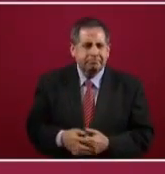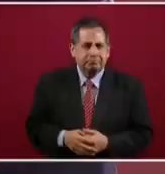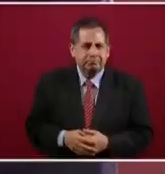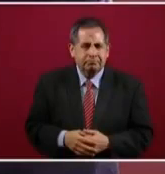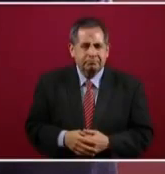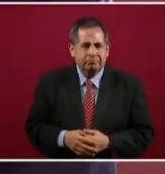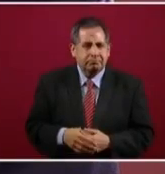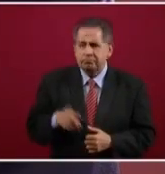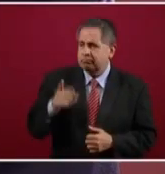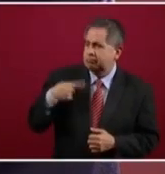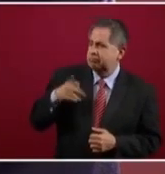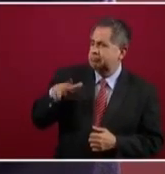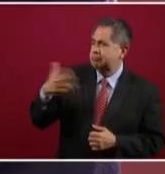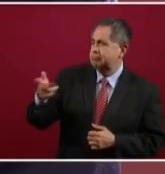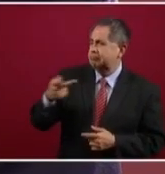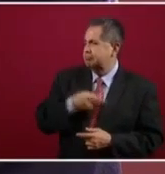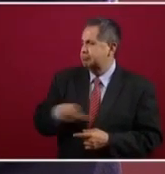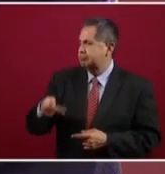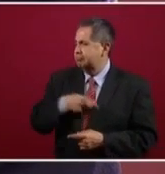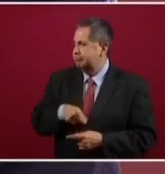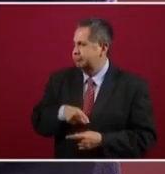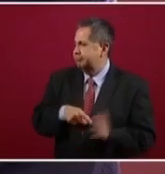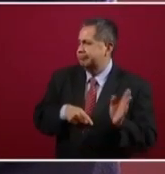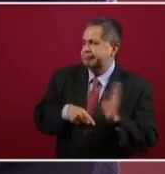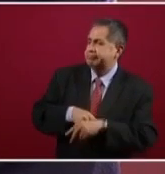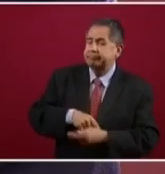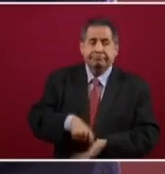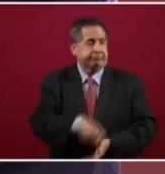Habiendo tanta pobreza.